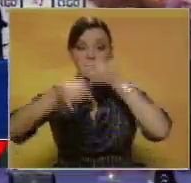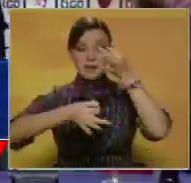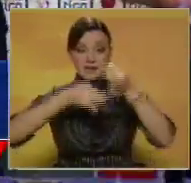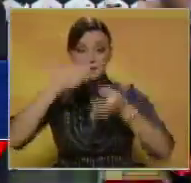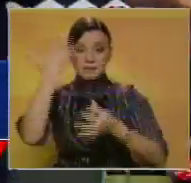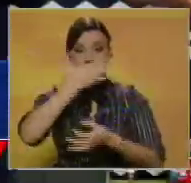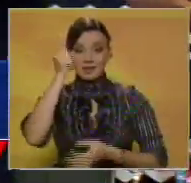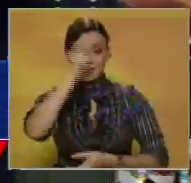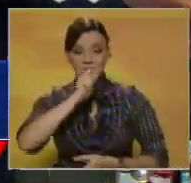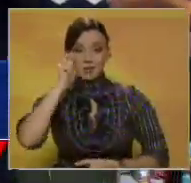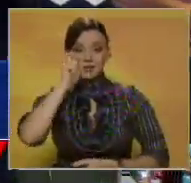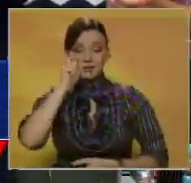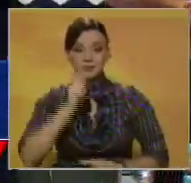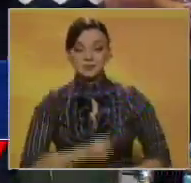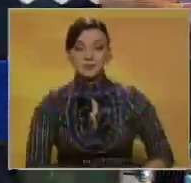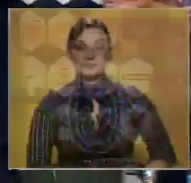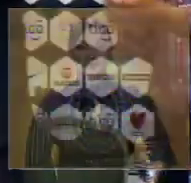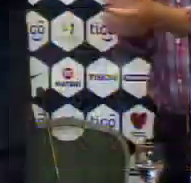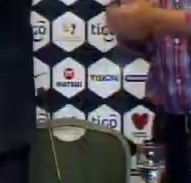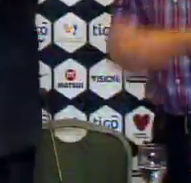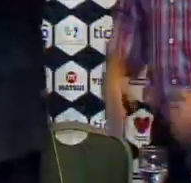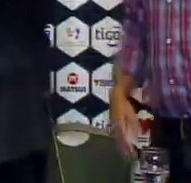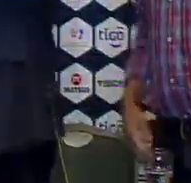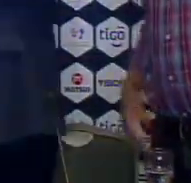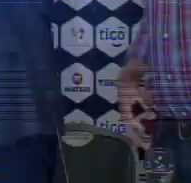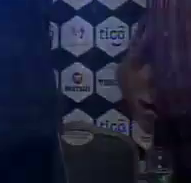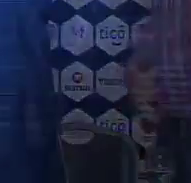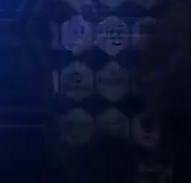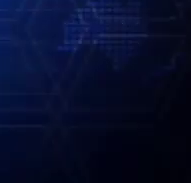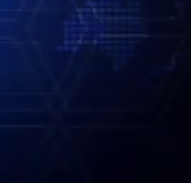con Tony Cittadino.